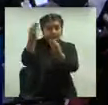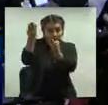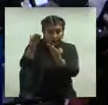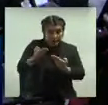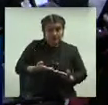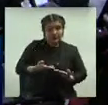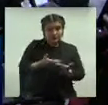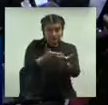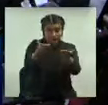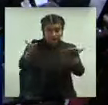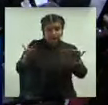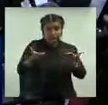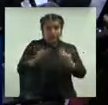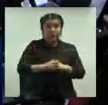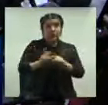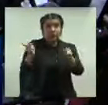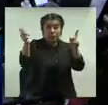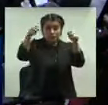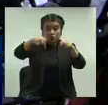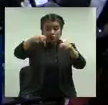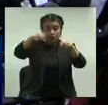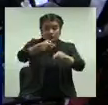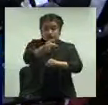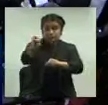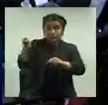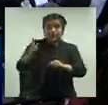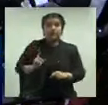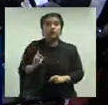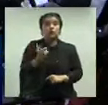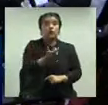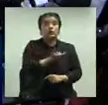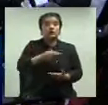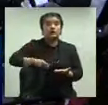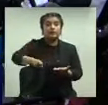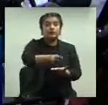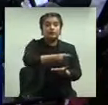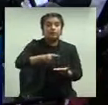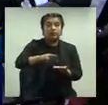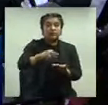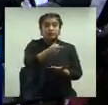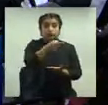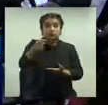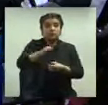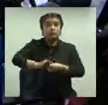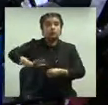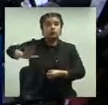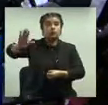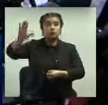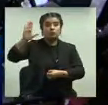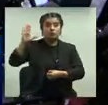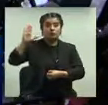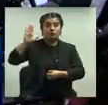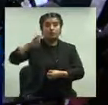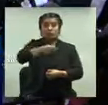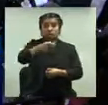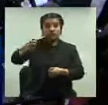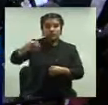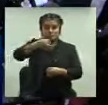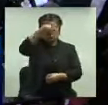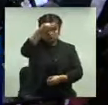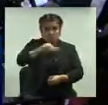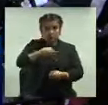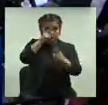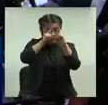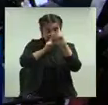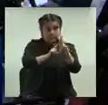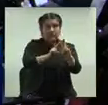Bienvenidos. Se encuentran hoy en el Congreso de la República para prestar juramento de fidelidad a la